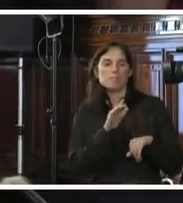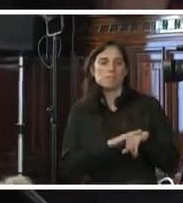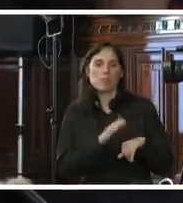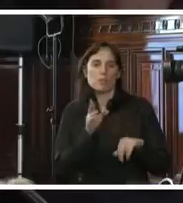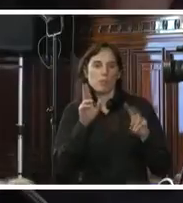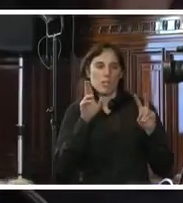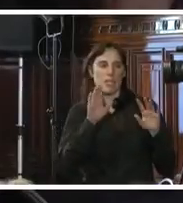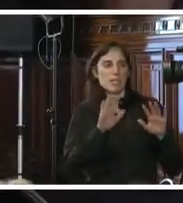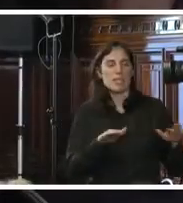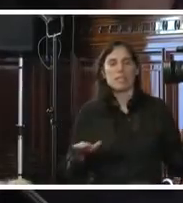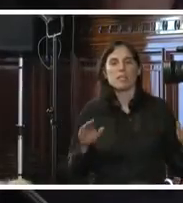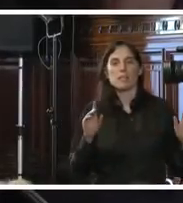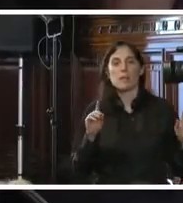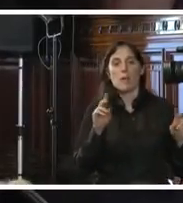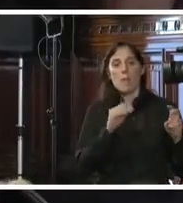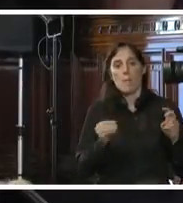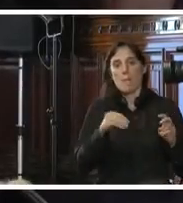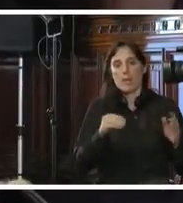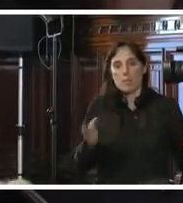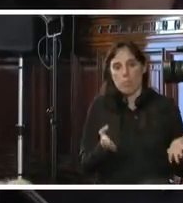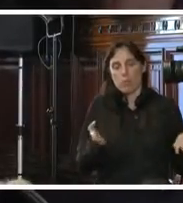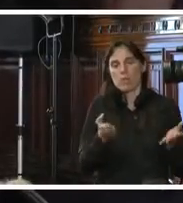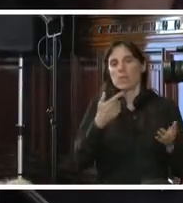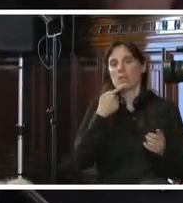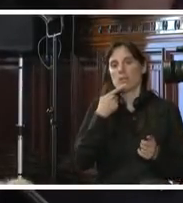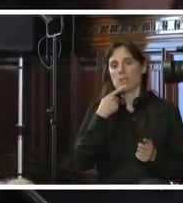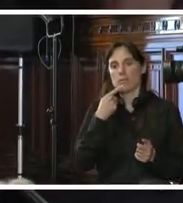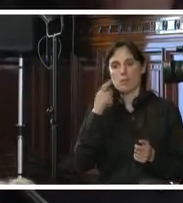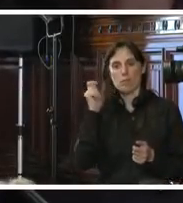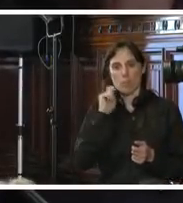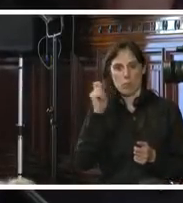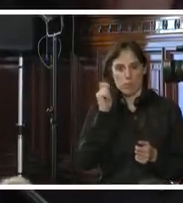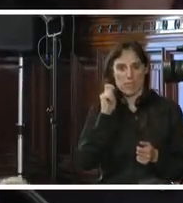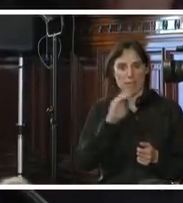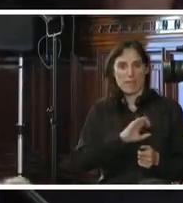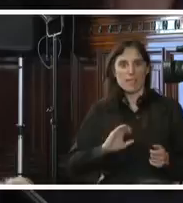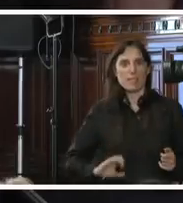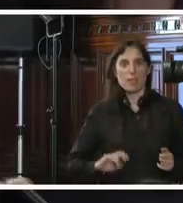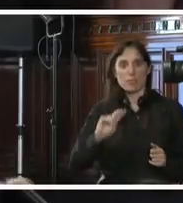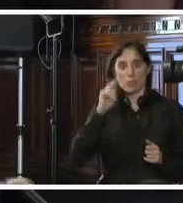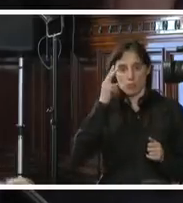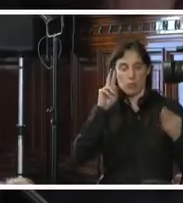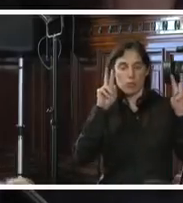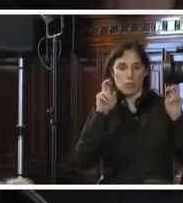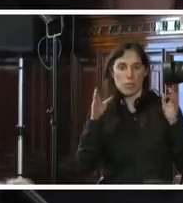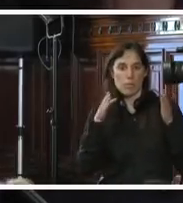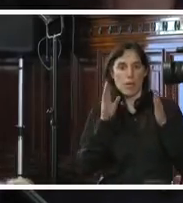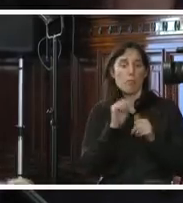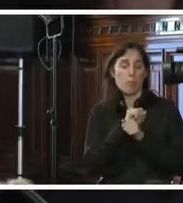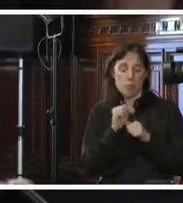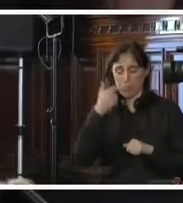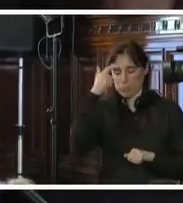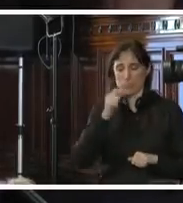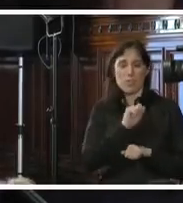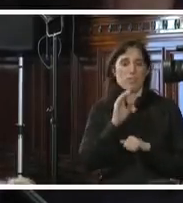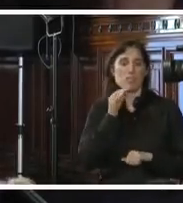las niñas, y el impulso de políticas públicas por parte de los estados. Esto sería en el esquema de la prevención. El segundo esquema sería el acceso a la justicia, es